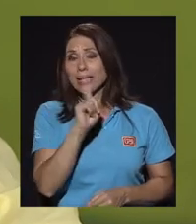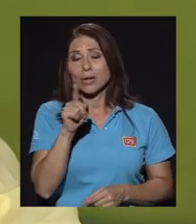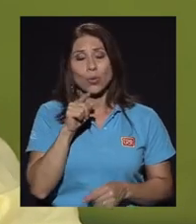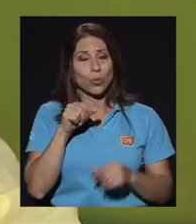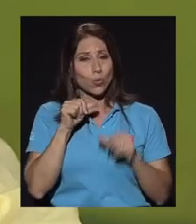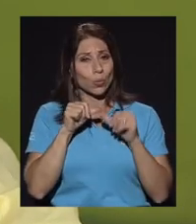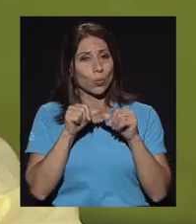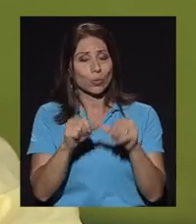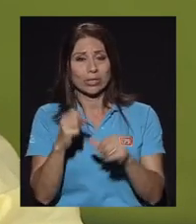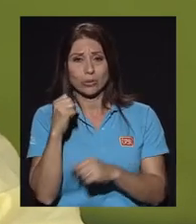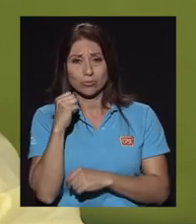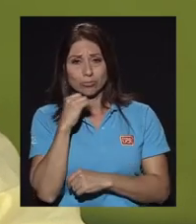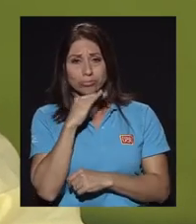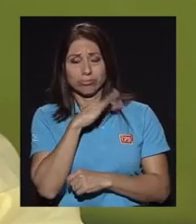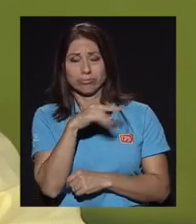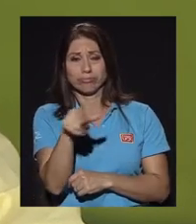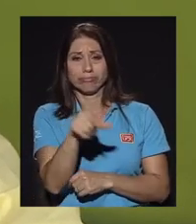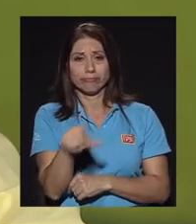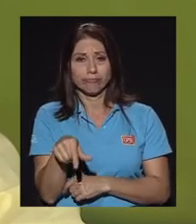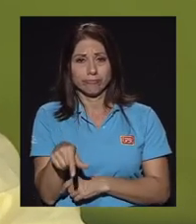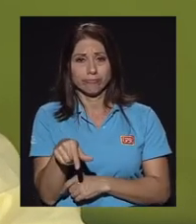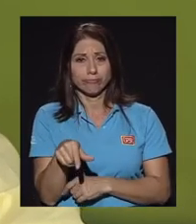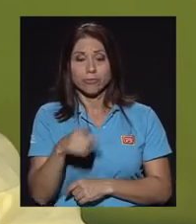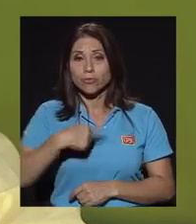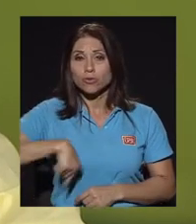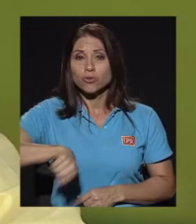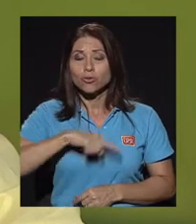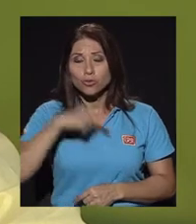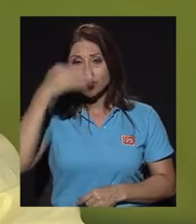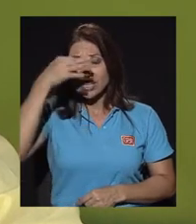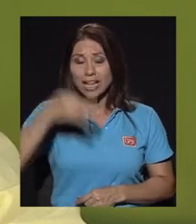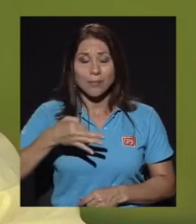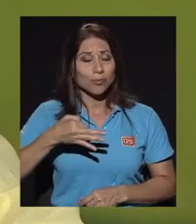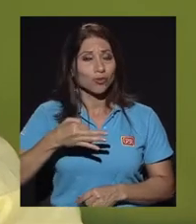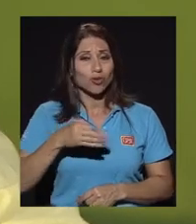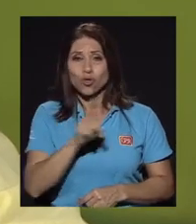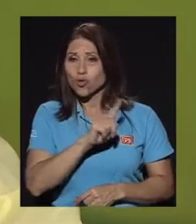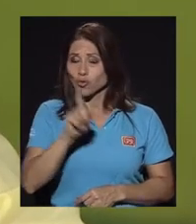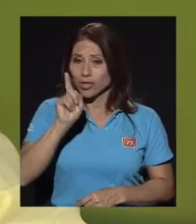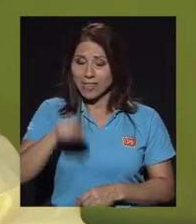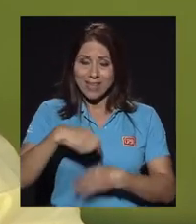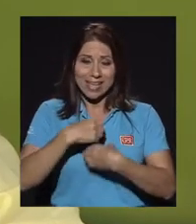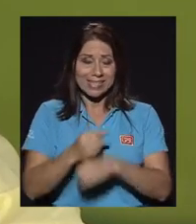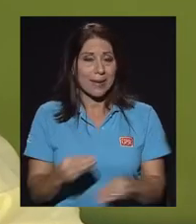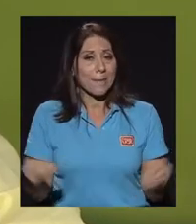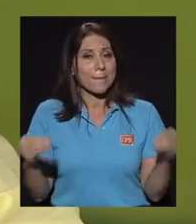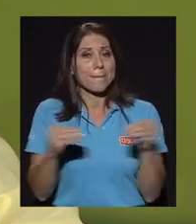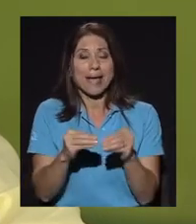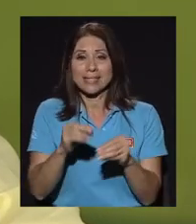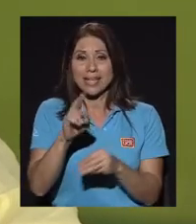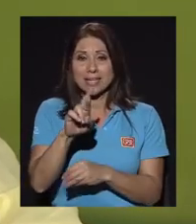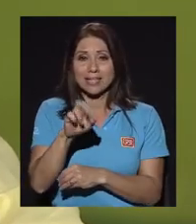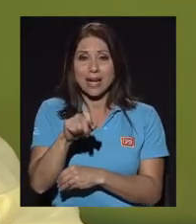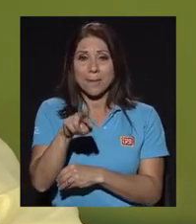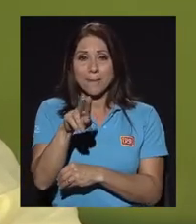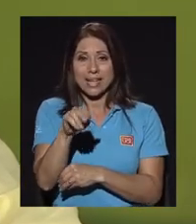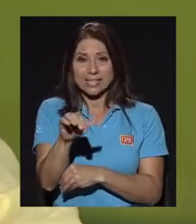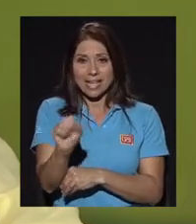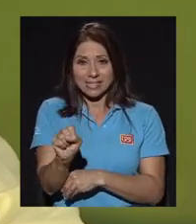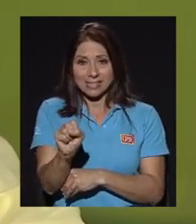sigan contaminando. Creemos que no se deben hacer más represas en Turrialba, no se debe tocar el río